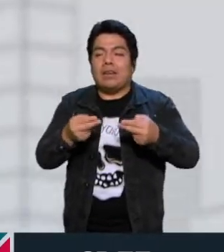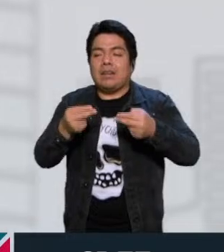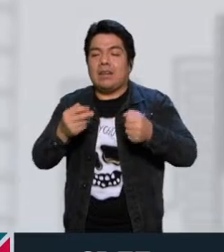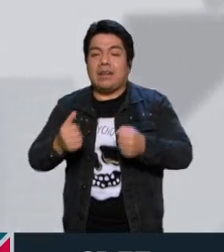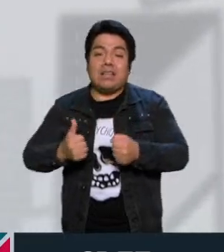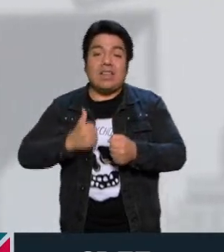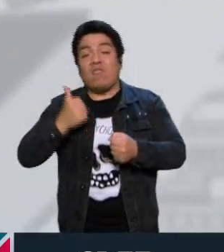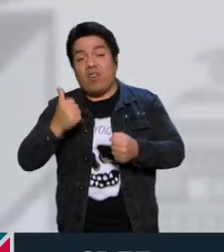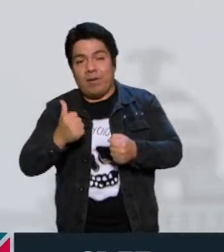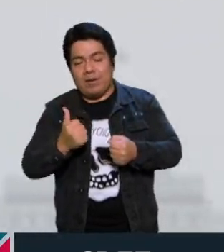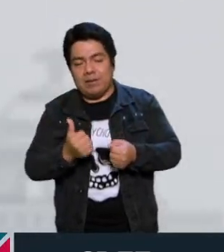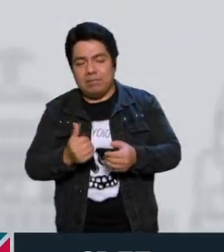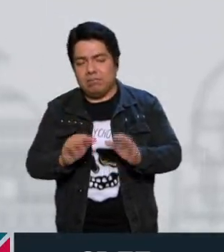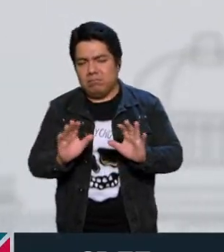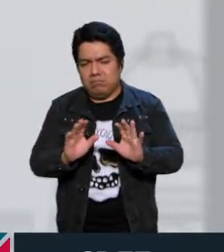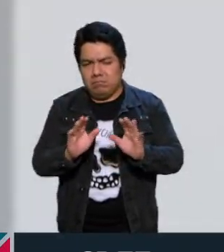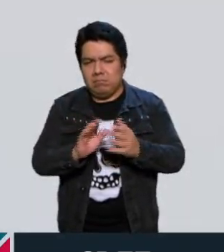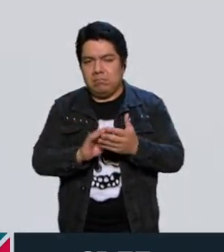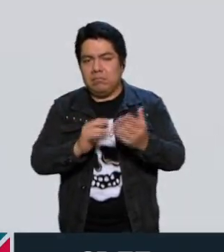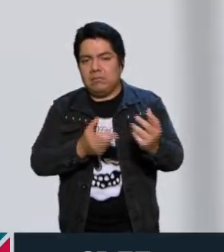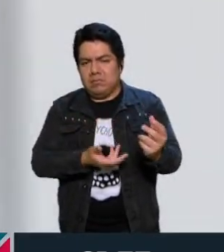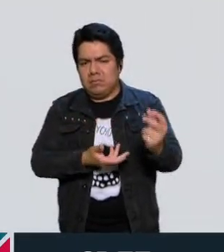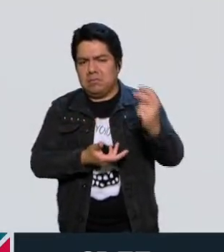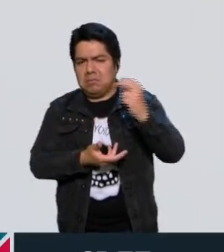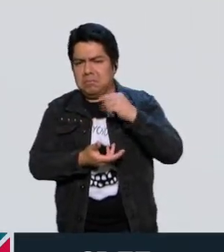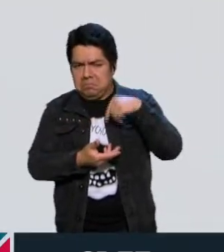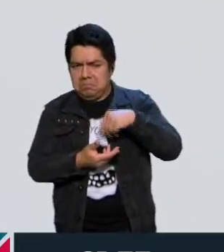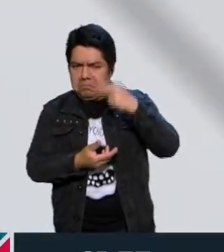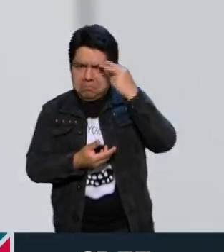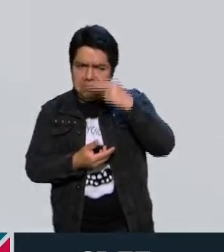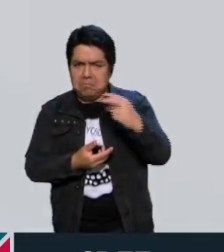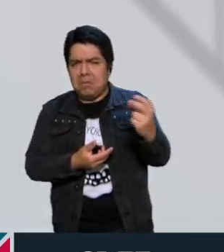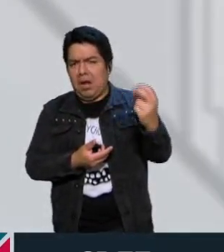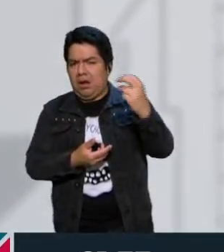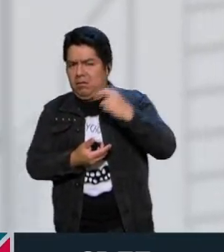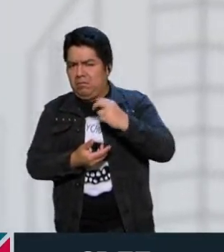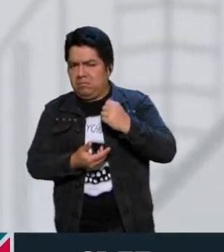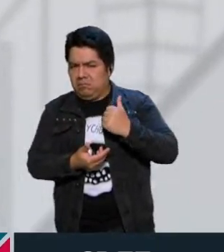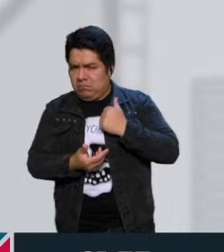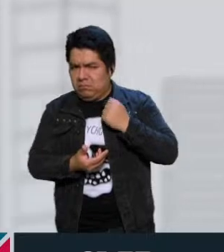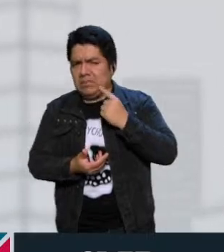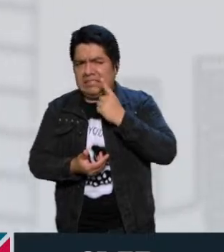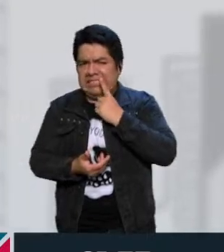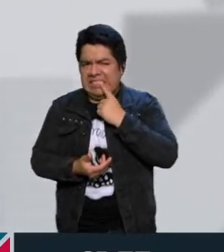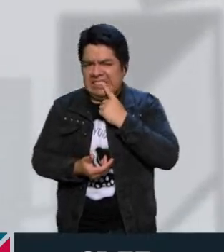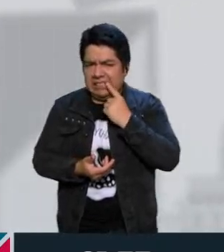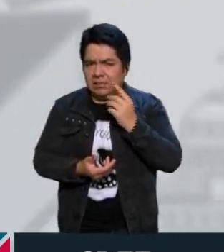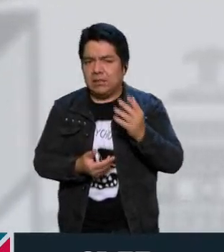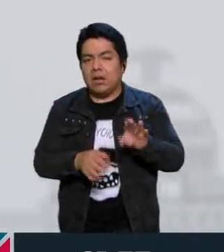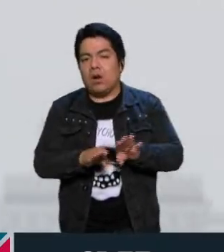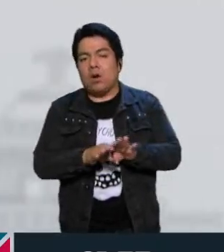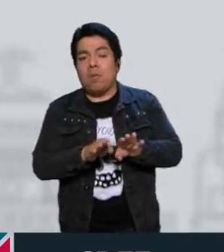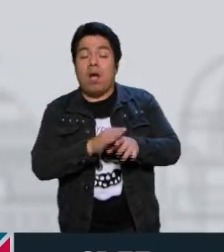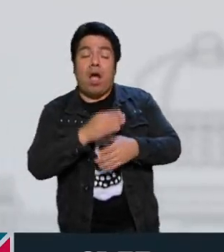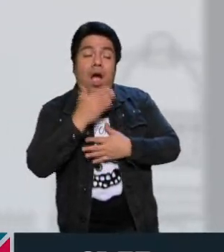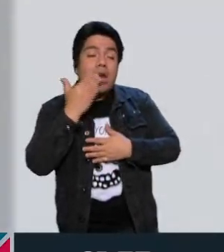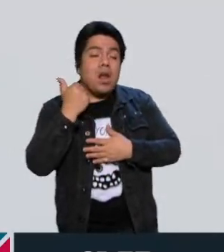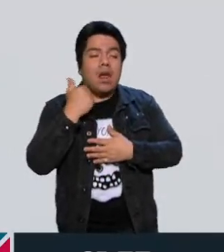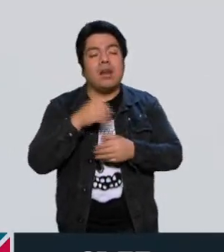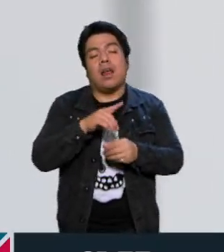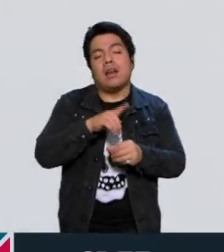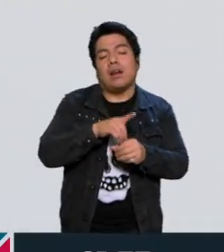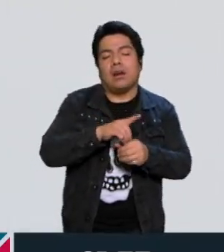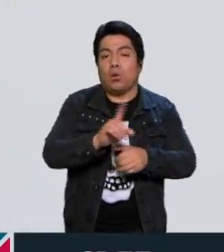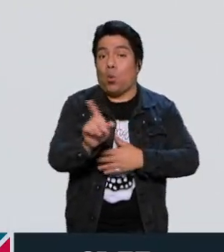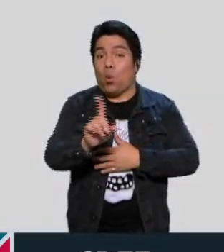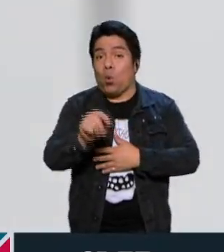voluntad de Estados Unidos, pero si ellos invierten en México, no es porque sean hermanas de la caridad, invierten porque México